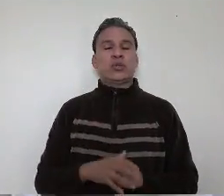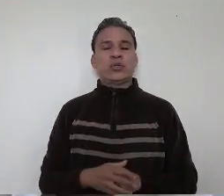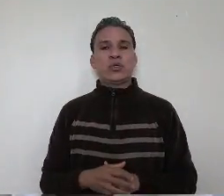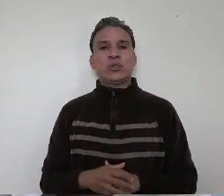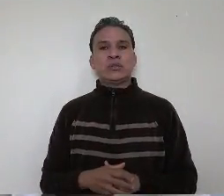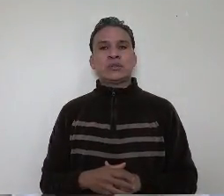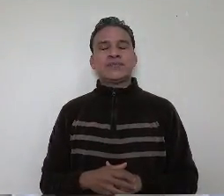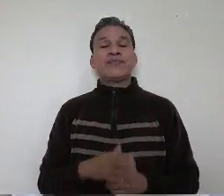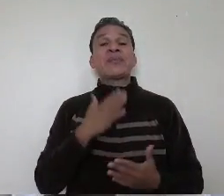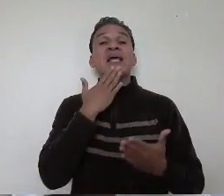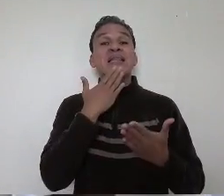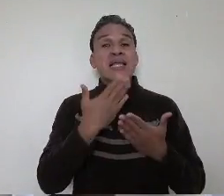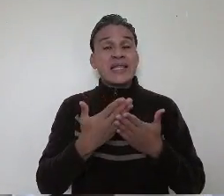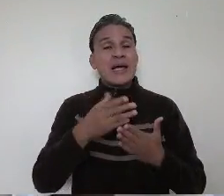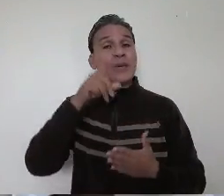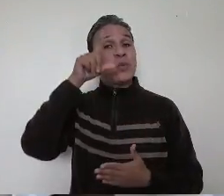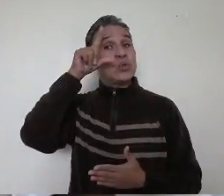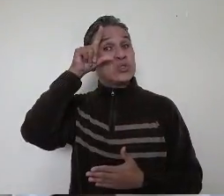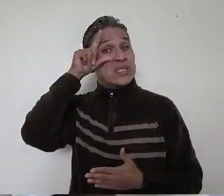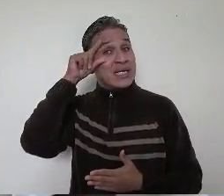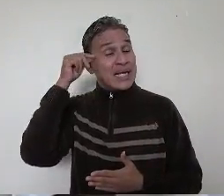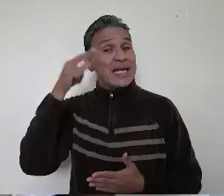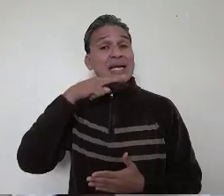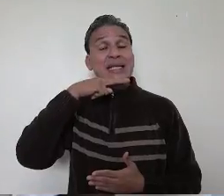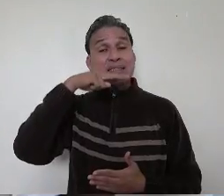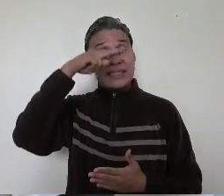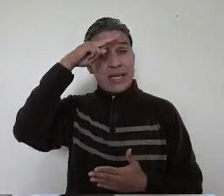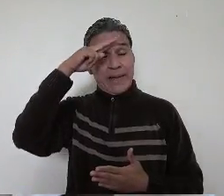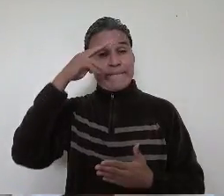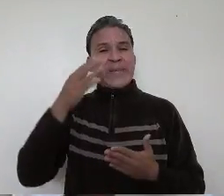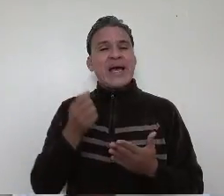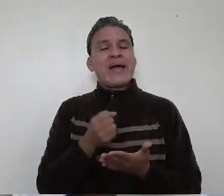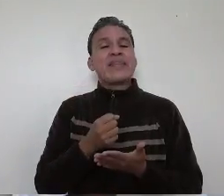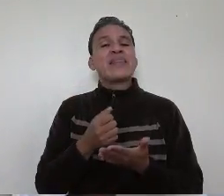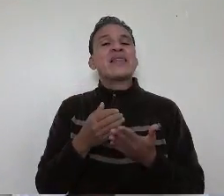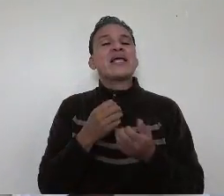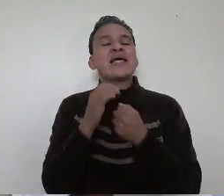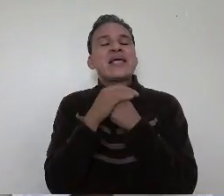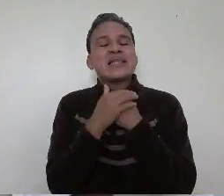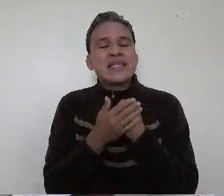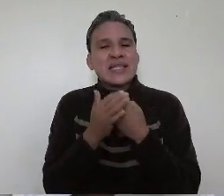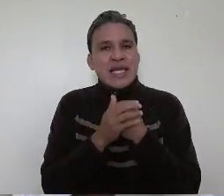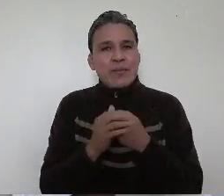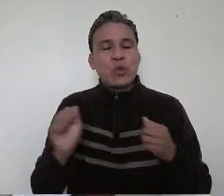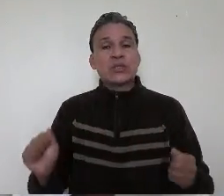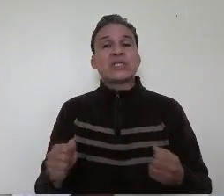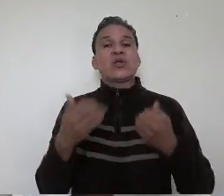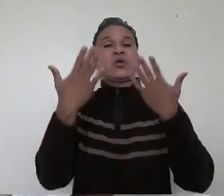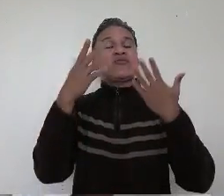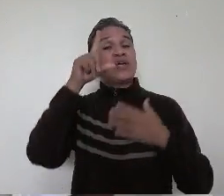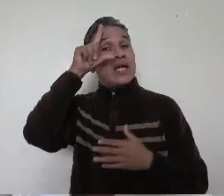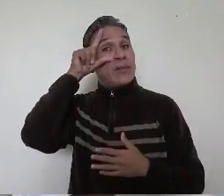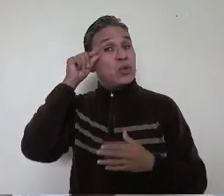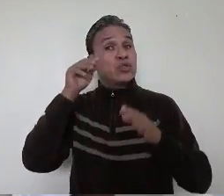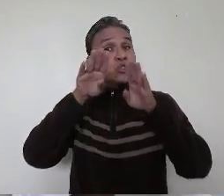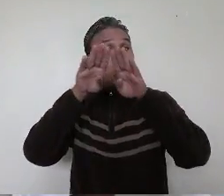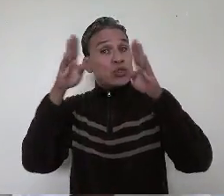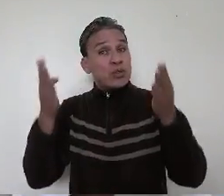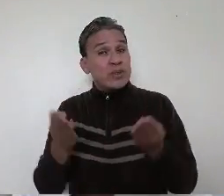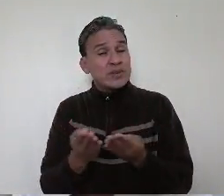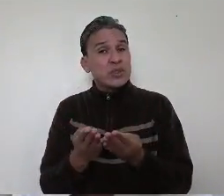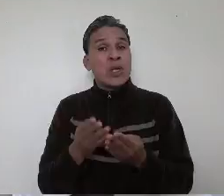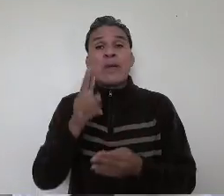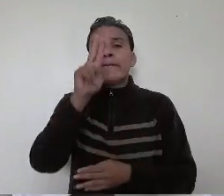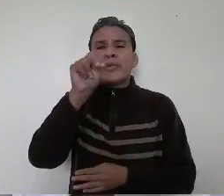Te damos gracias, Padre de bondad. Te glorificamos, Señor, Dios del universo, porque no cesas de convocar a hombres de